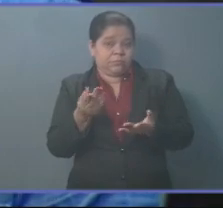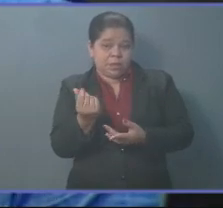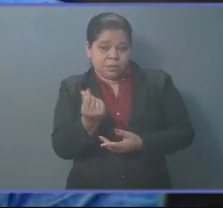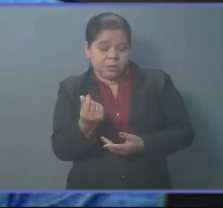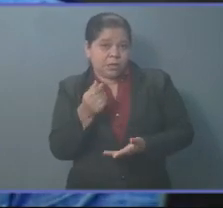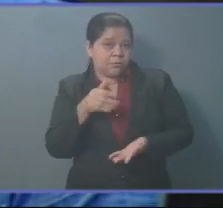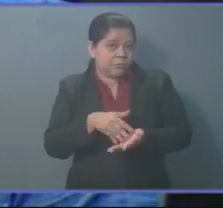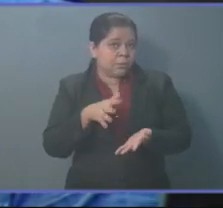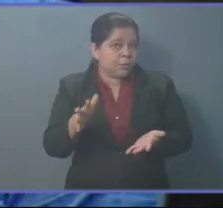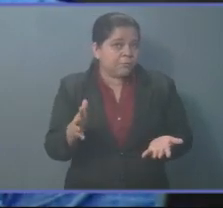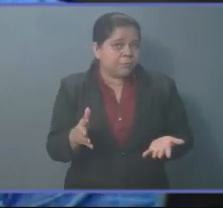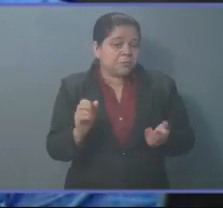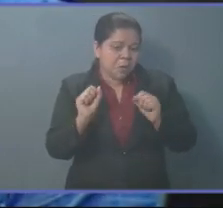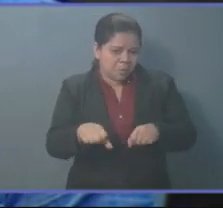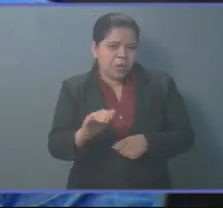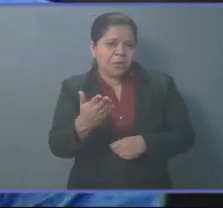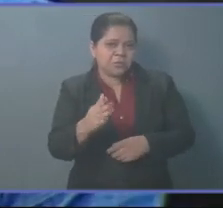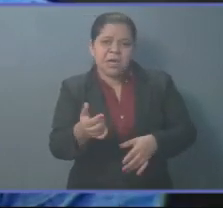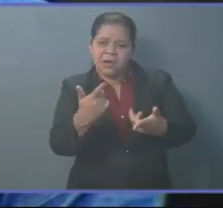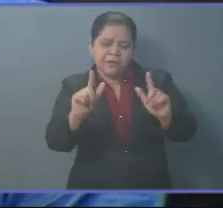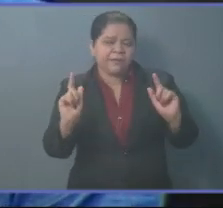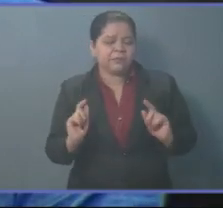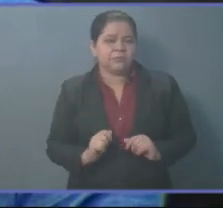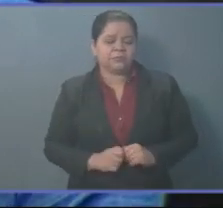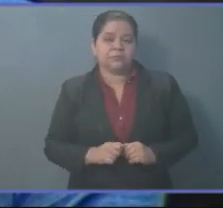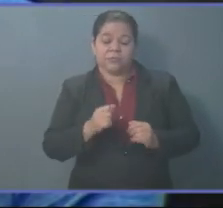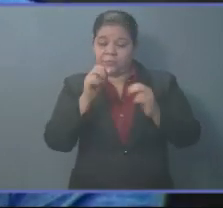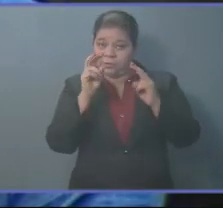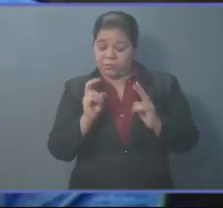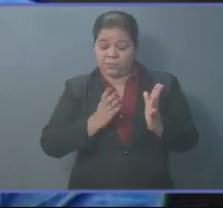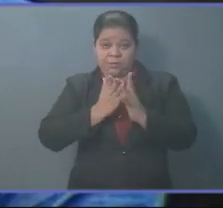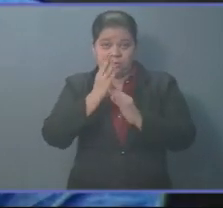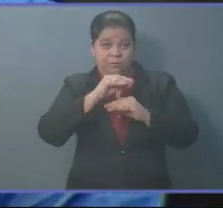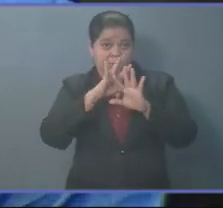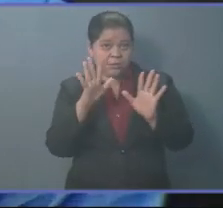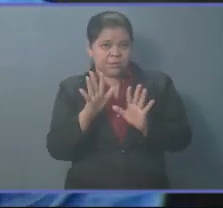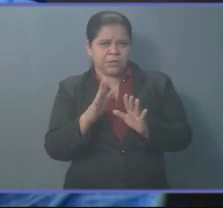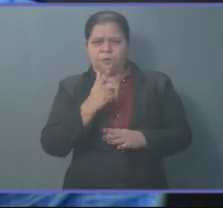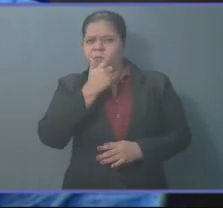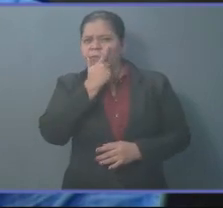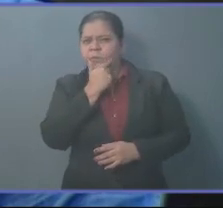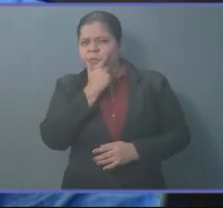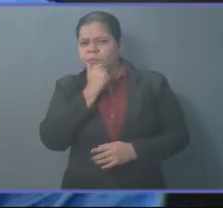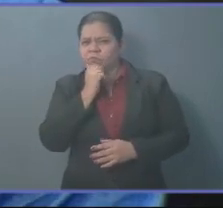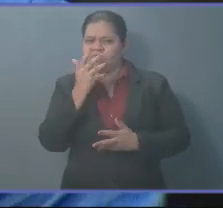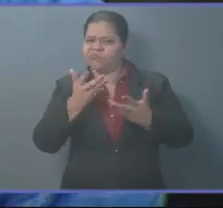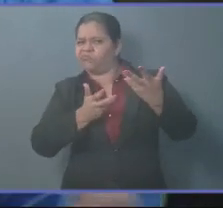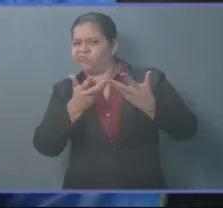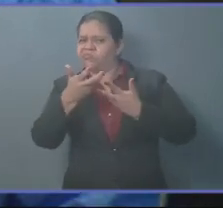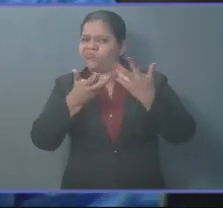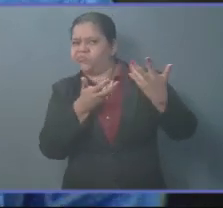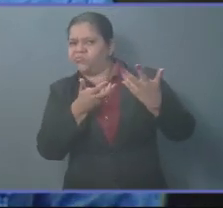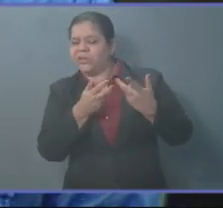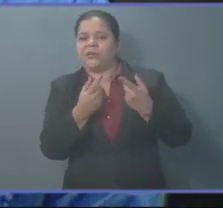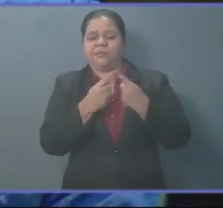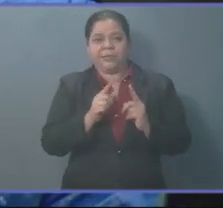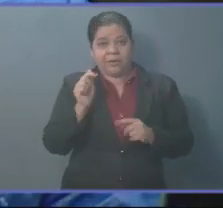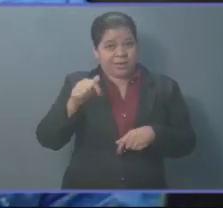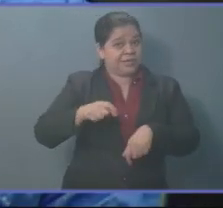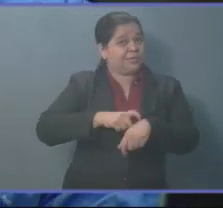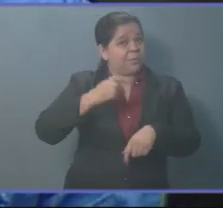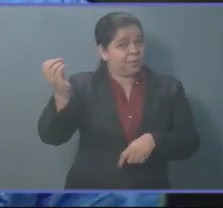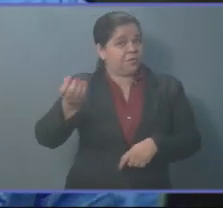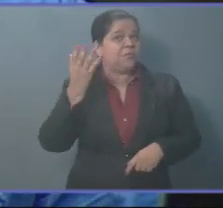públicos. Eso a efectos de la transparencia y lucha contra la corrupción no parece muy coherente. Pero estamos en un momento de